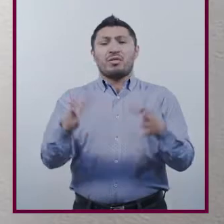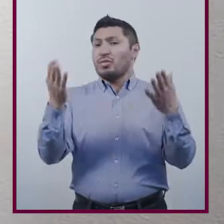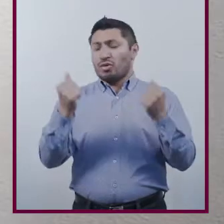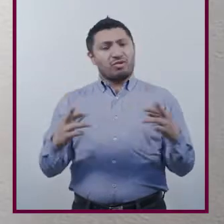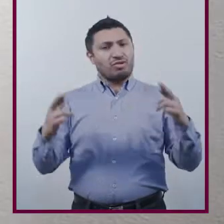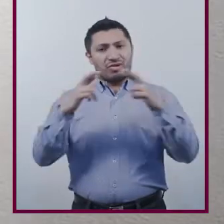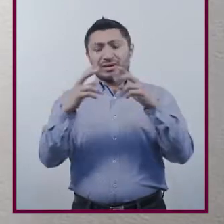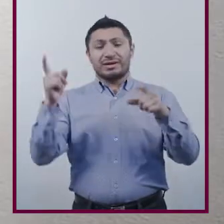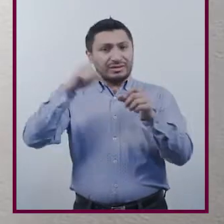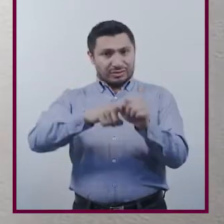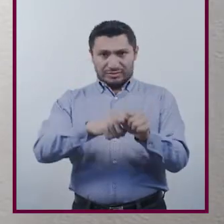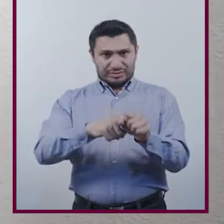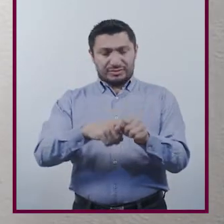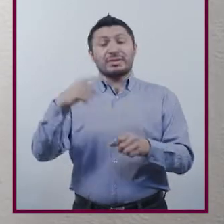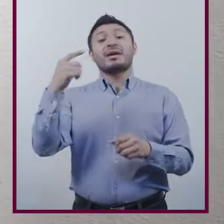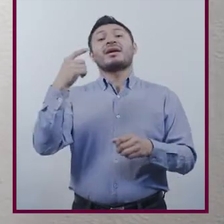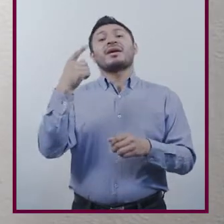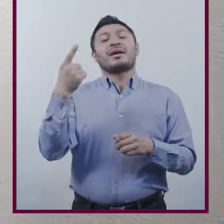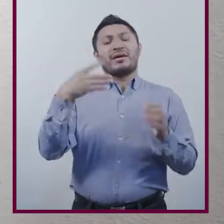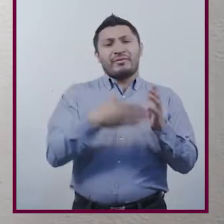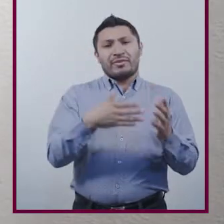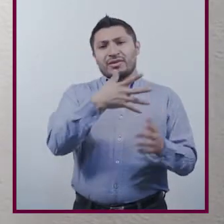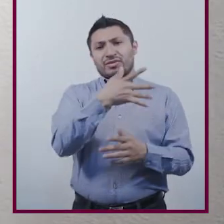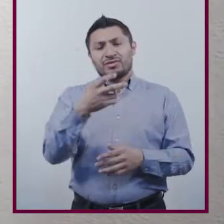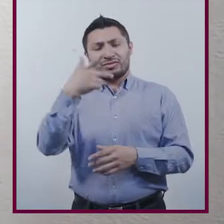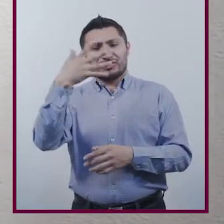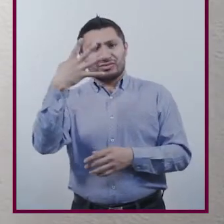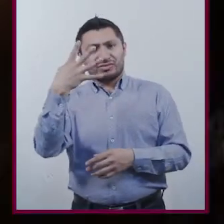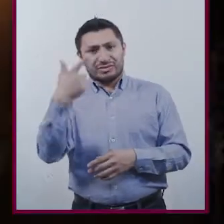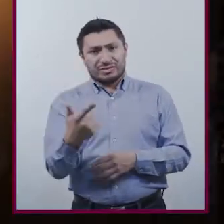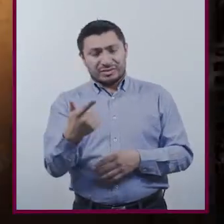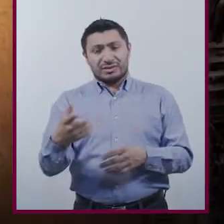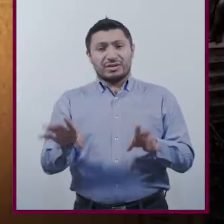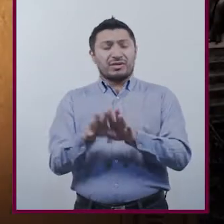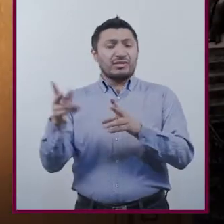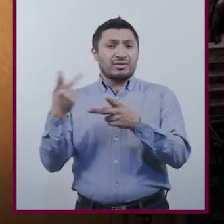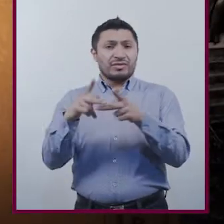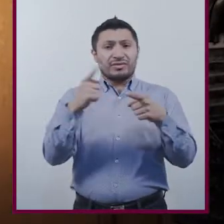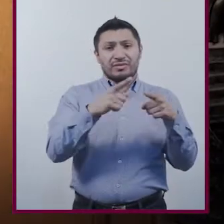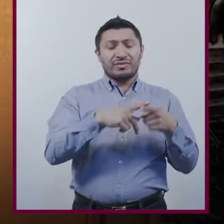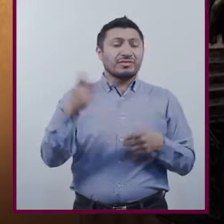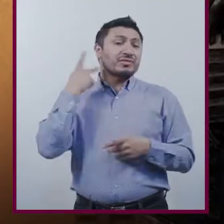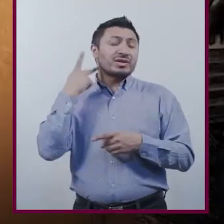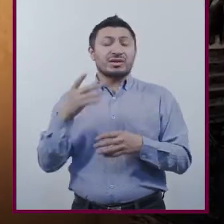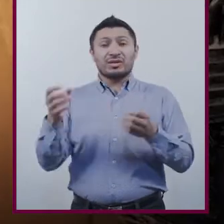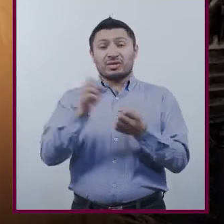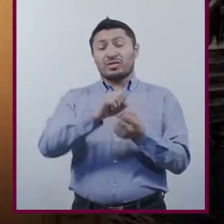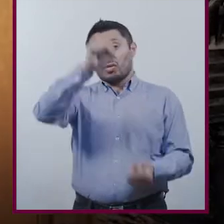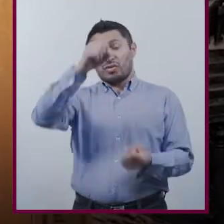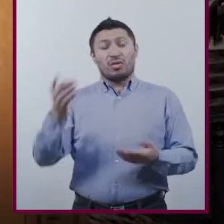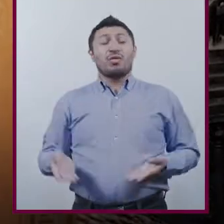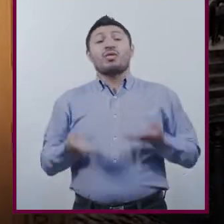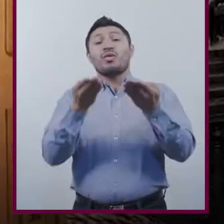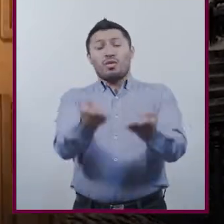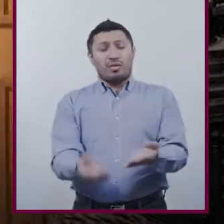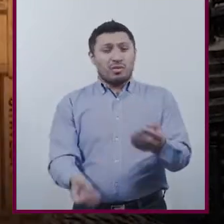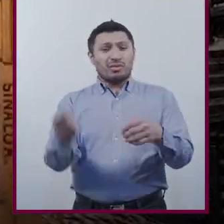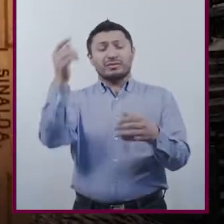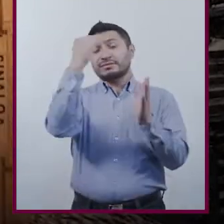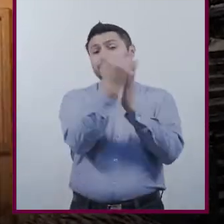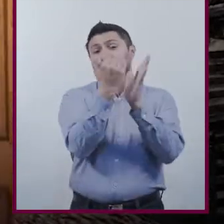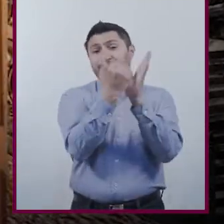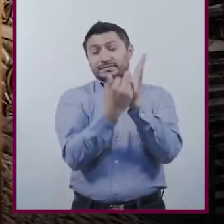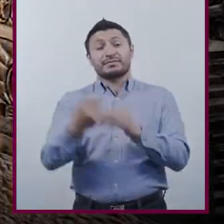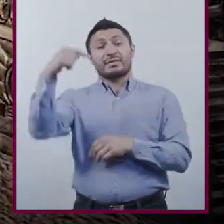de 1857, políticos e intelectuales promulgaron la esperada Constitución, la cual establecía, entre otras cosas,